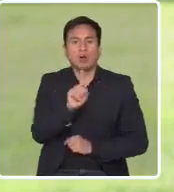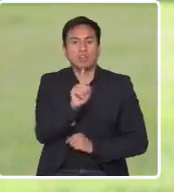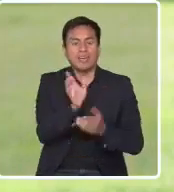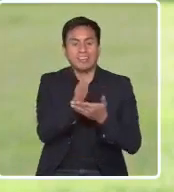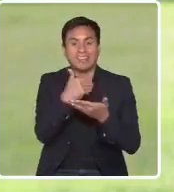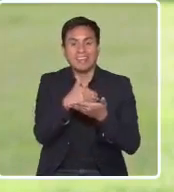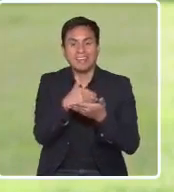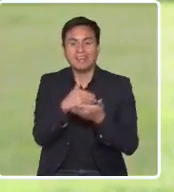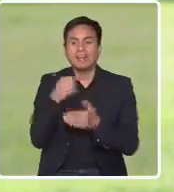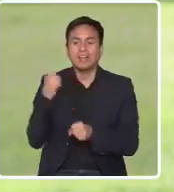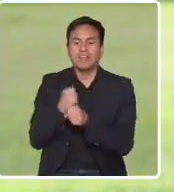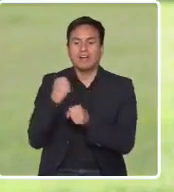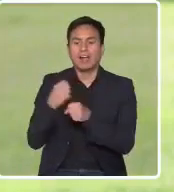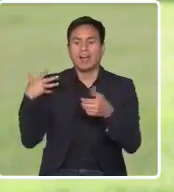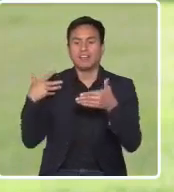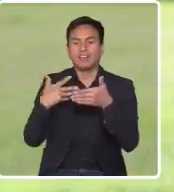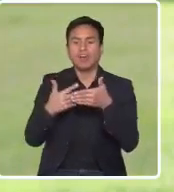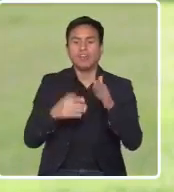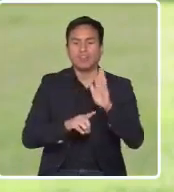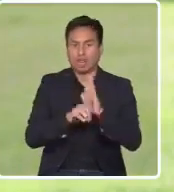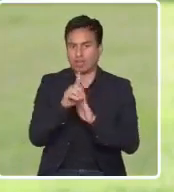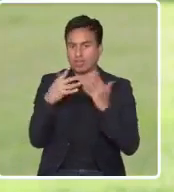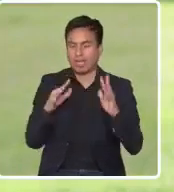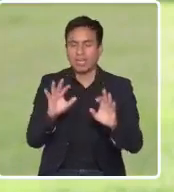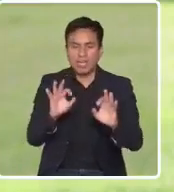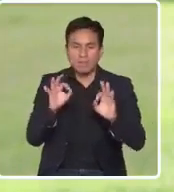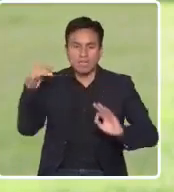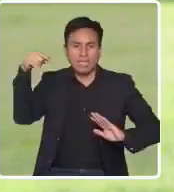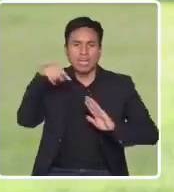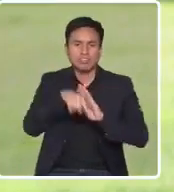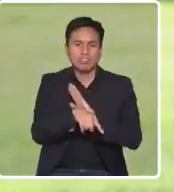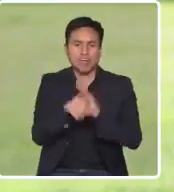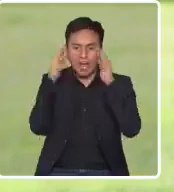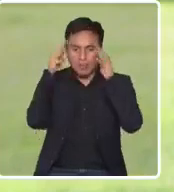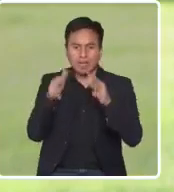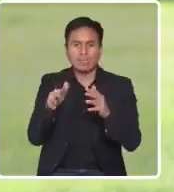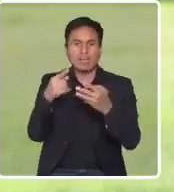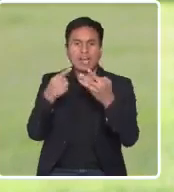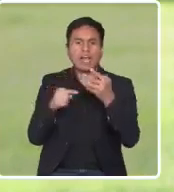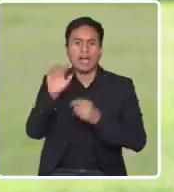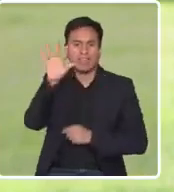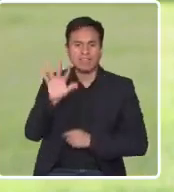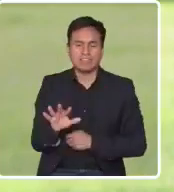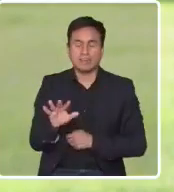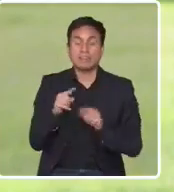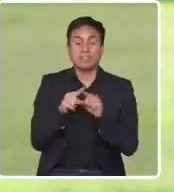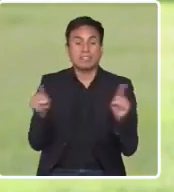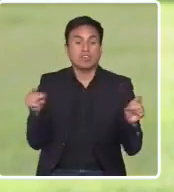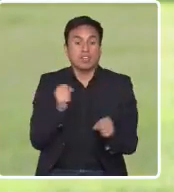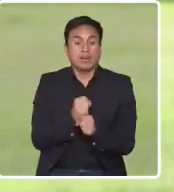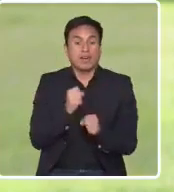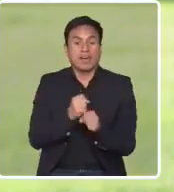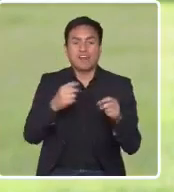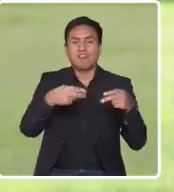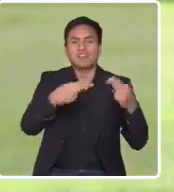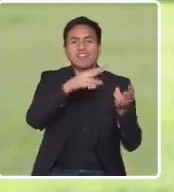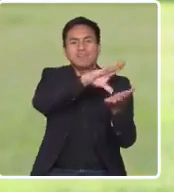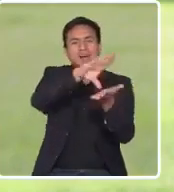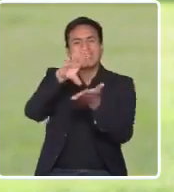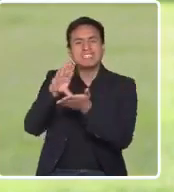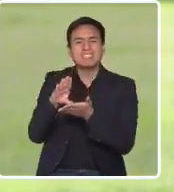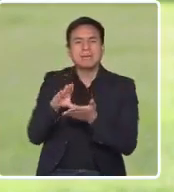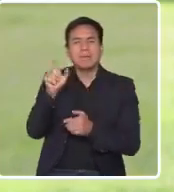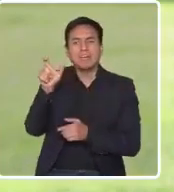esas estrategias hemos ido trabajando y desarrollando, digamos, una especialización para abordar esas características. Es muy distinto trabajar en la frontera, donde hay tráfico